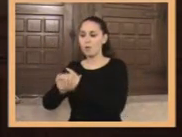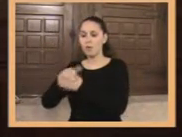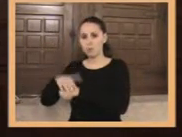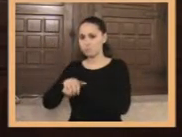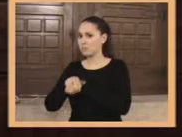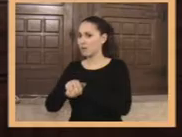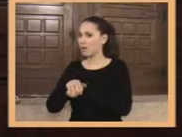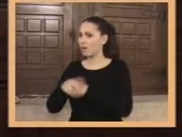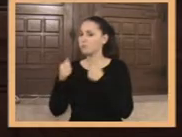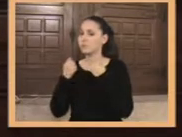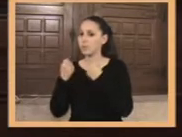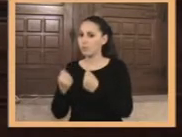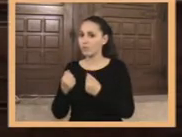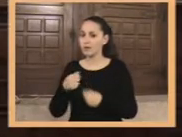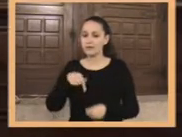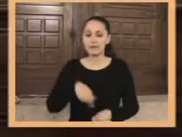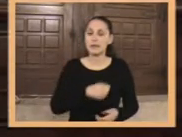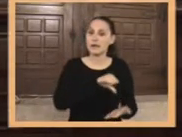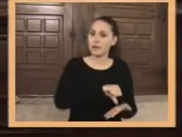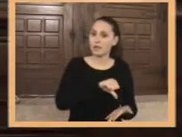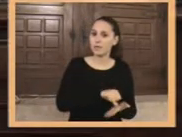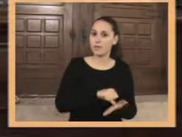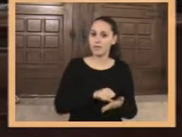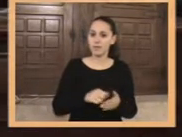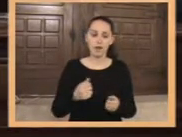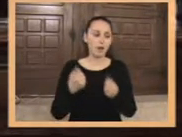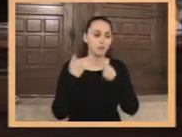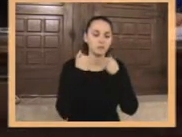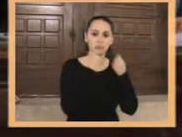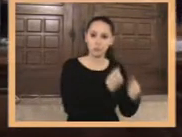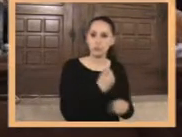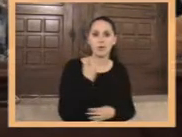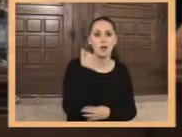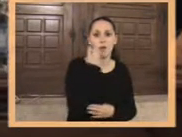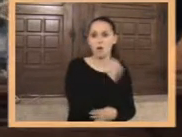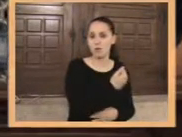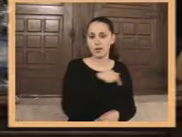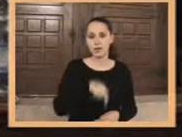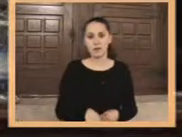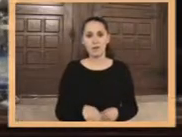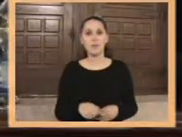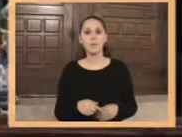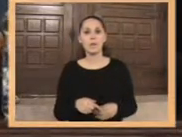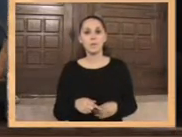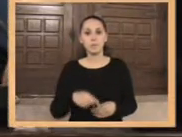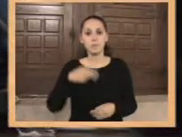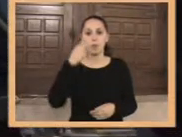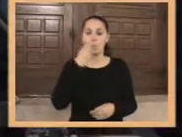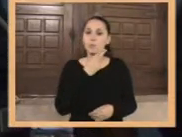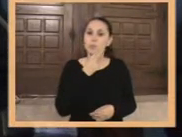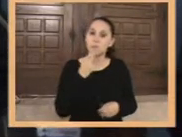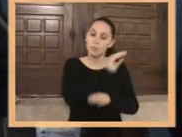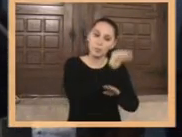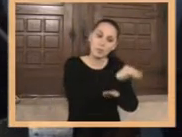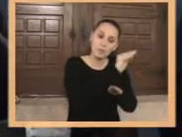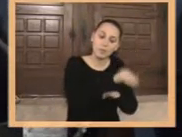de toda esta ciudad. Era voluntario de Protección Civil, un voluntario activísimo, un hombre muy ligado a la política, pero